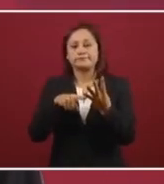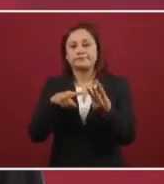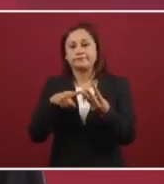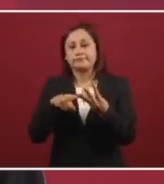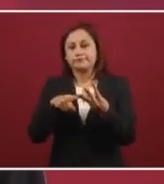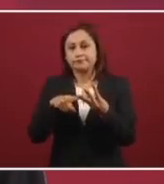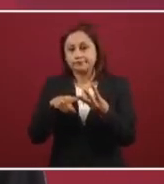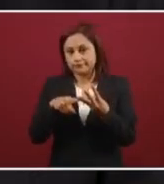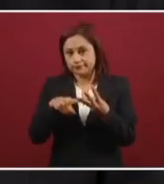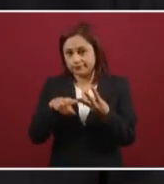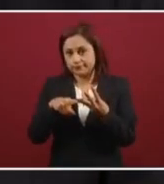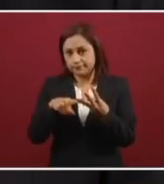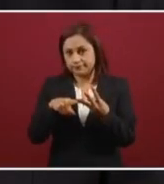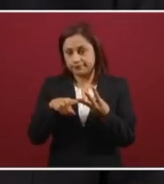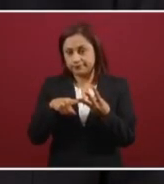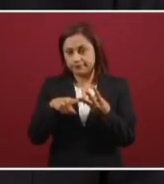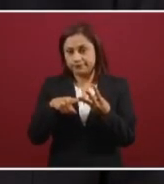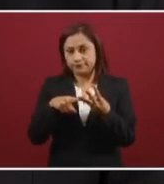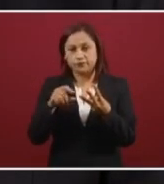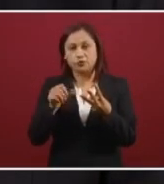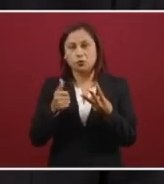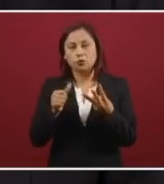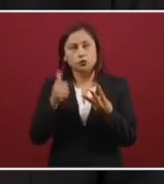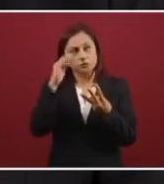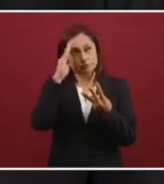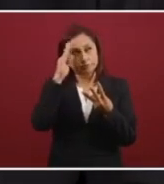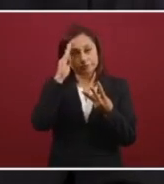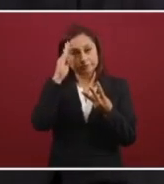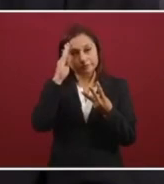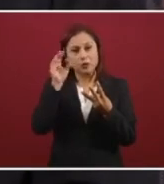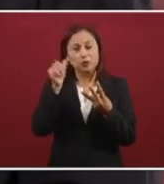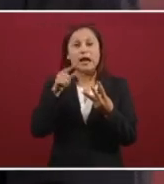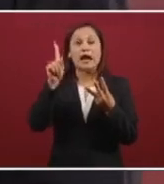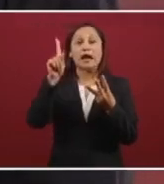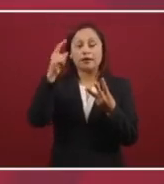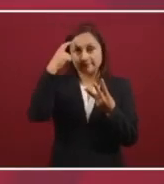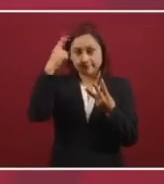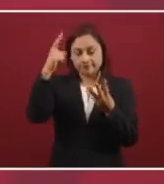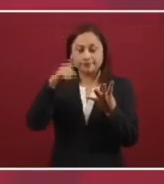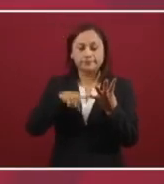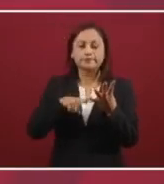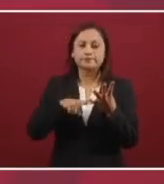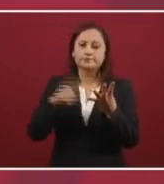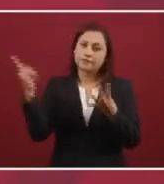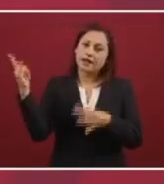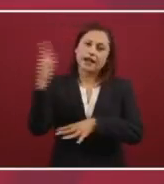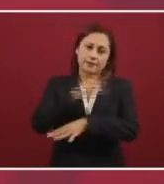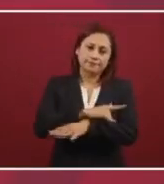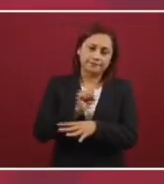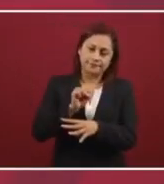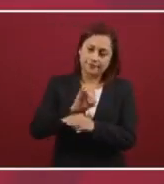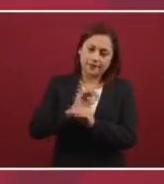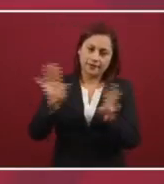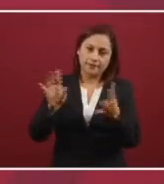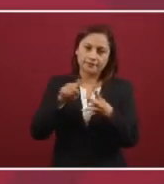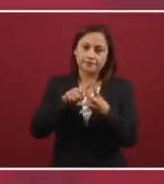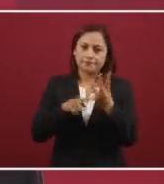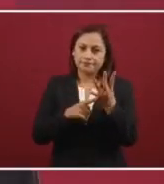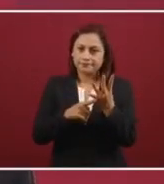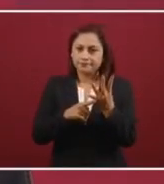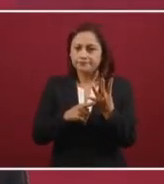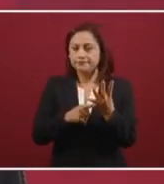económica. A ver, ¿cuál otro? Ah, el aeropuerto, sí.